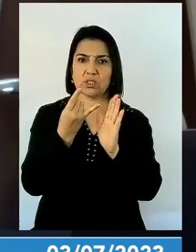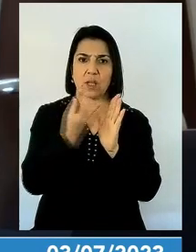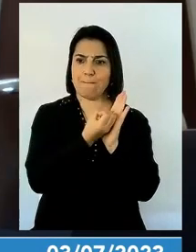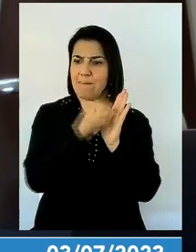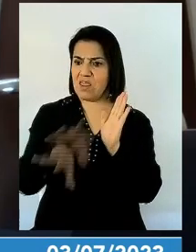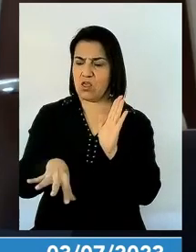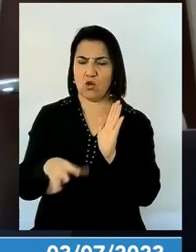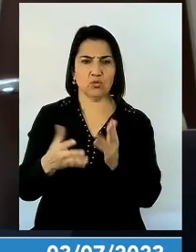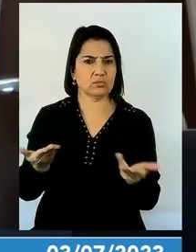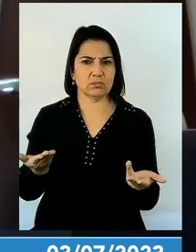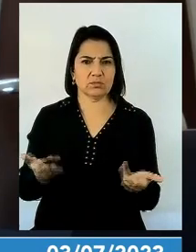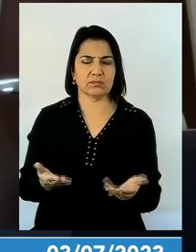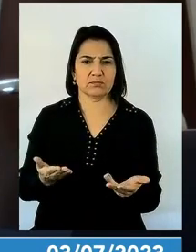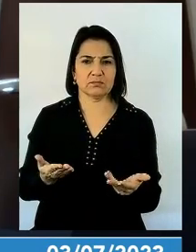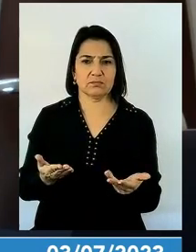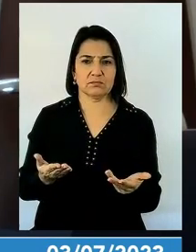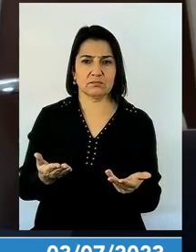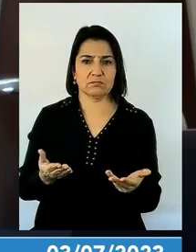Se la quitaron.